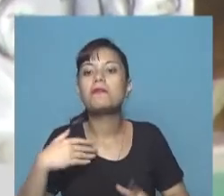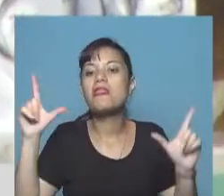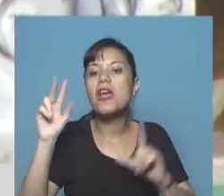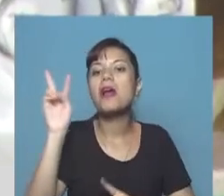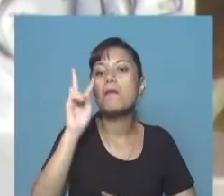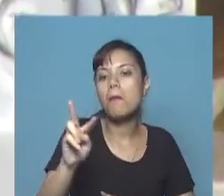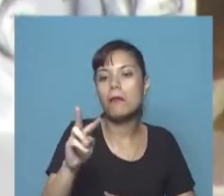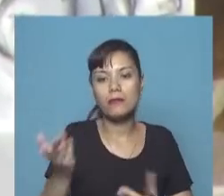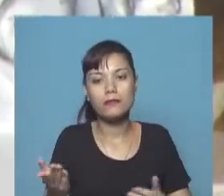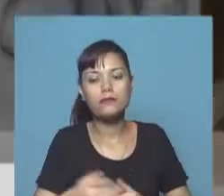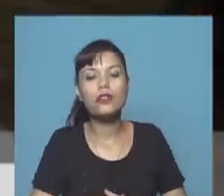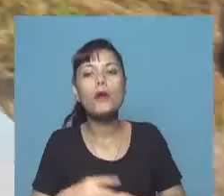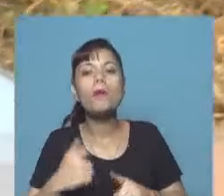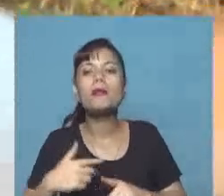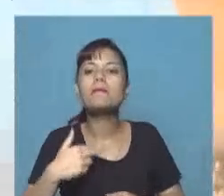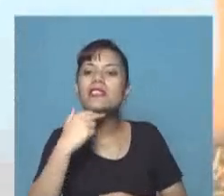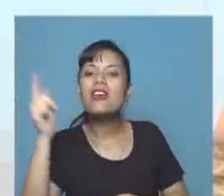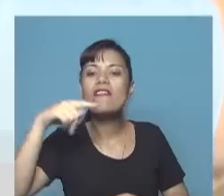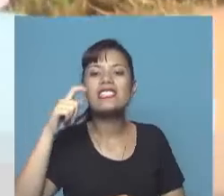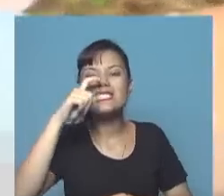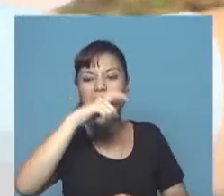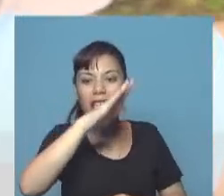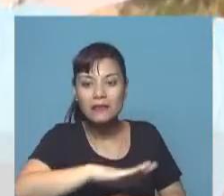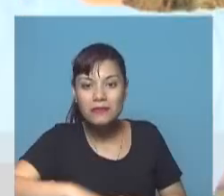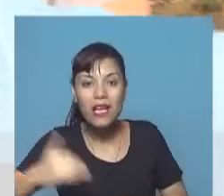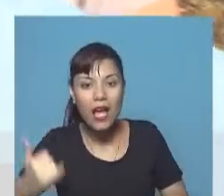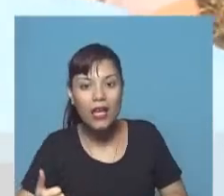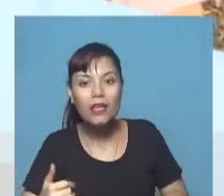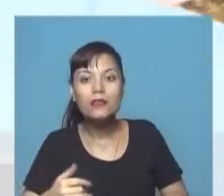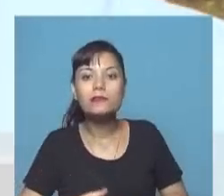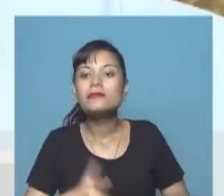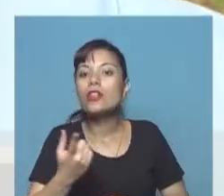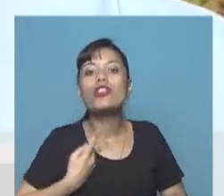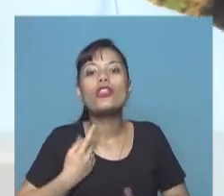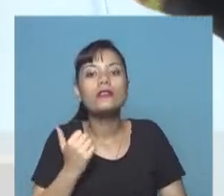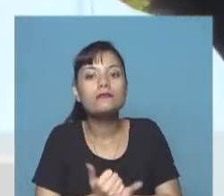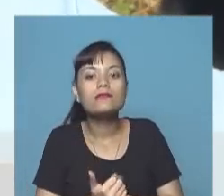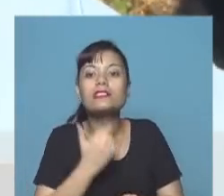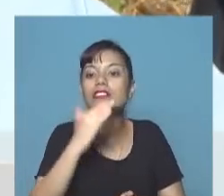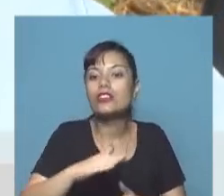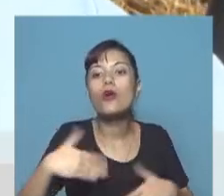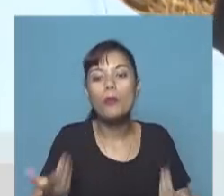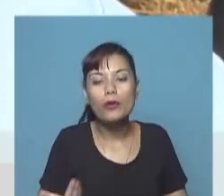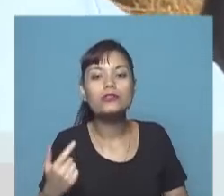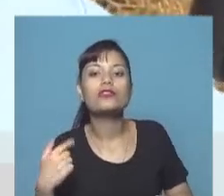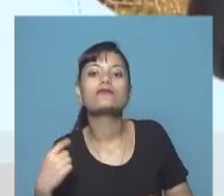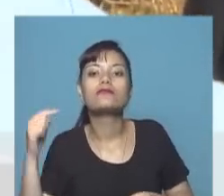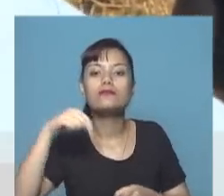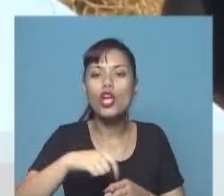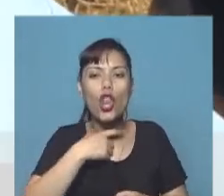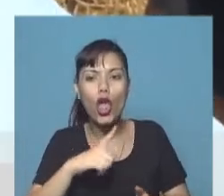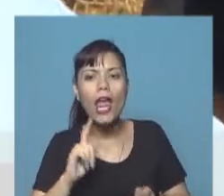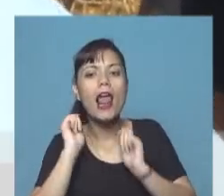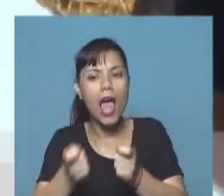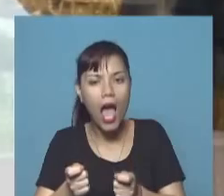lo que está pasando. Y porque mi hija viene, tiene 7 chiquitos mi hija, y no tiene dónde estar con las criaturas, entonces por eso vino. Pero no quiere